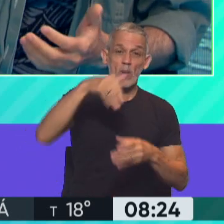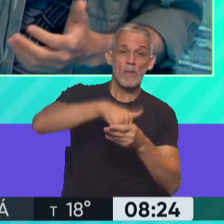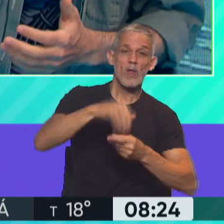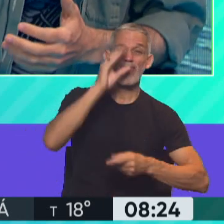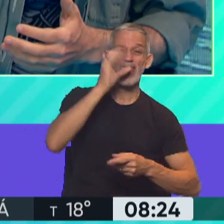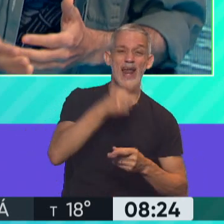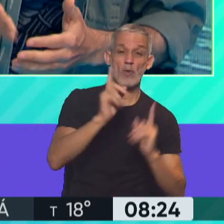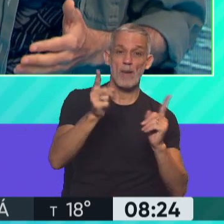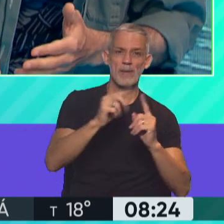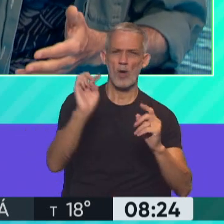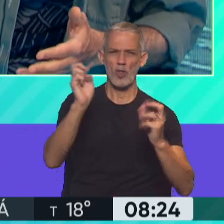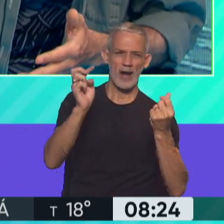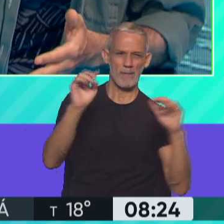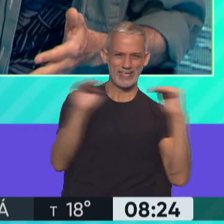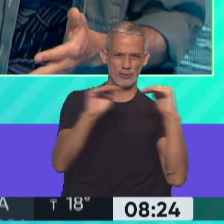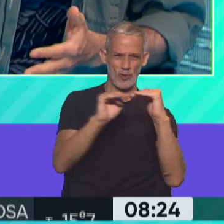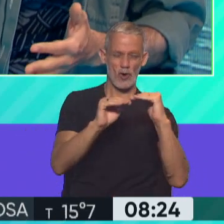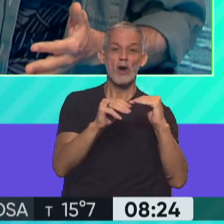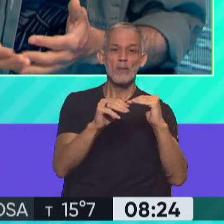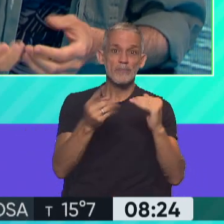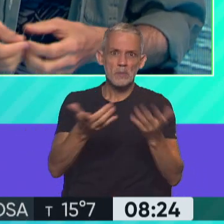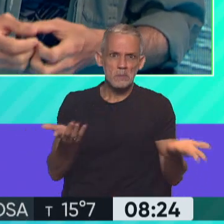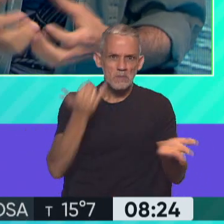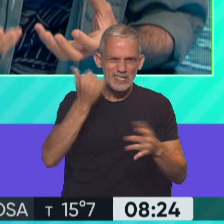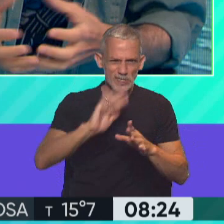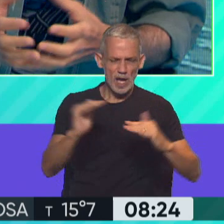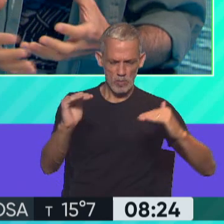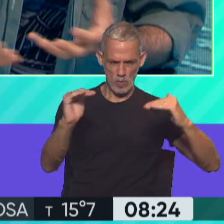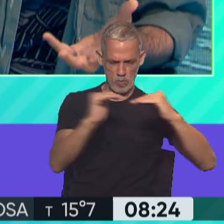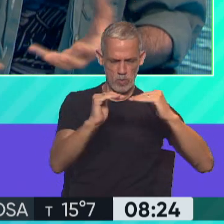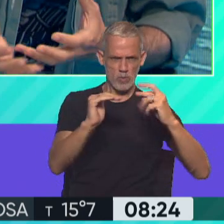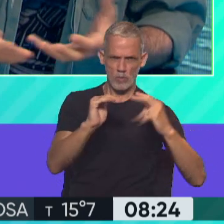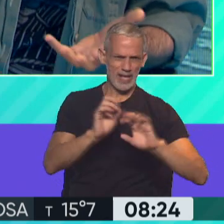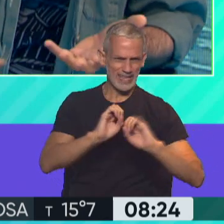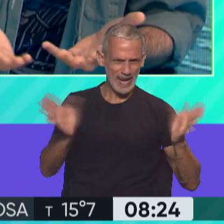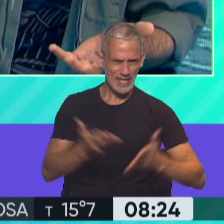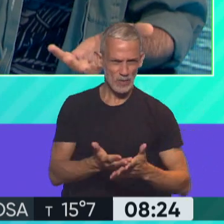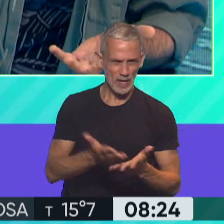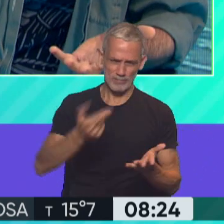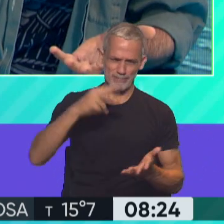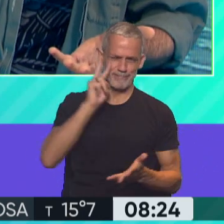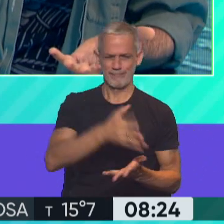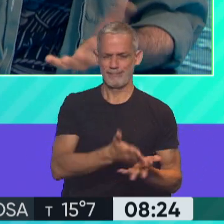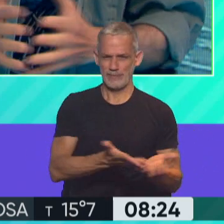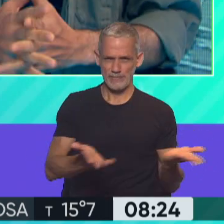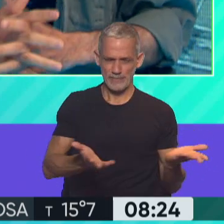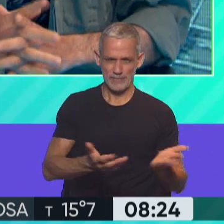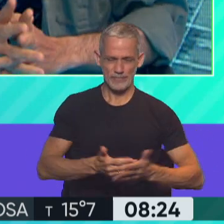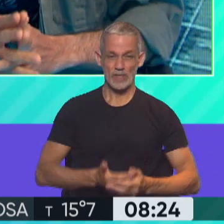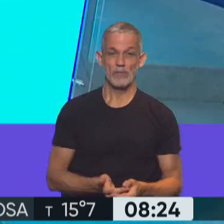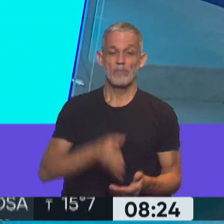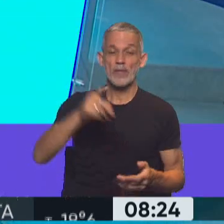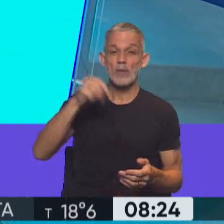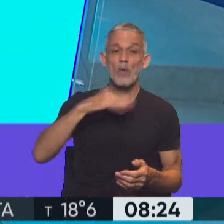el modelo de la convertibilidad, cuando ya hasta ese momento estaba generando las consecuencias más terribles y visibles a la vista de todos. Ahora,